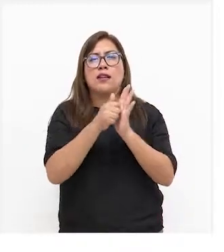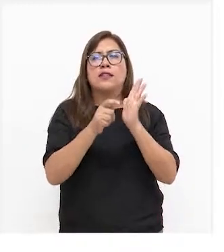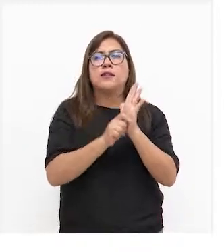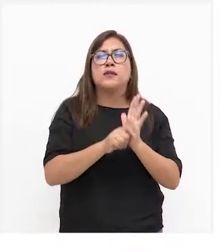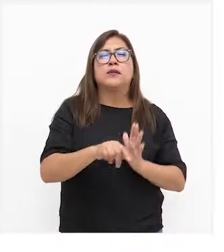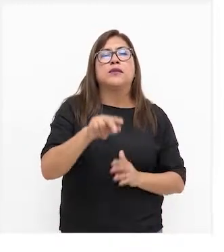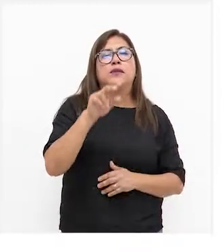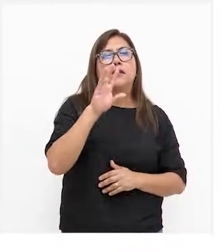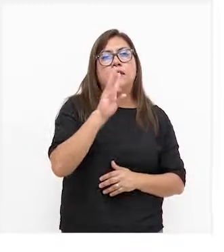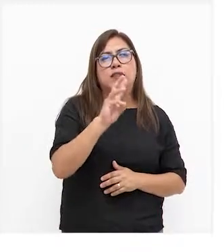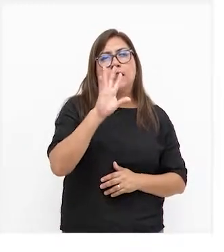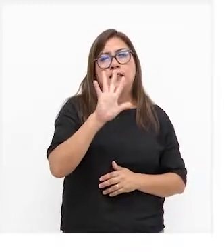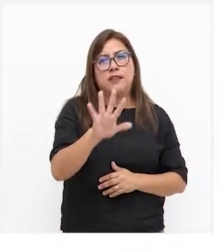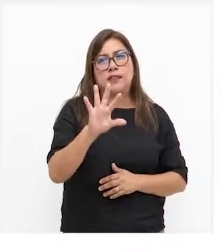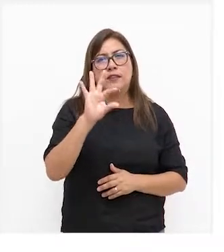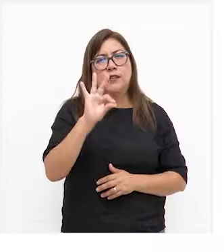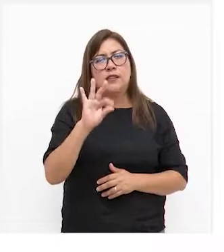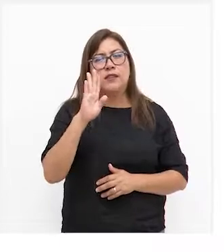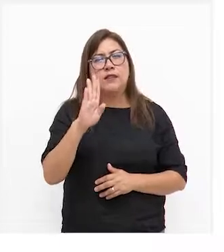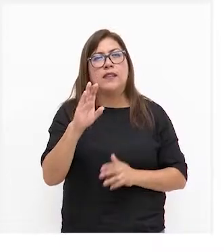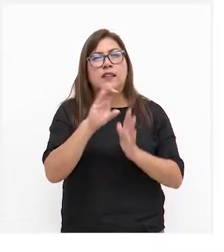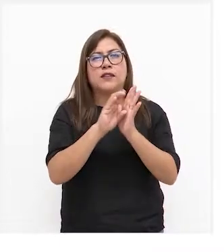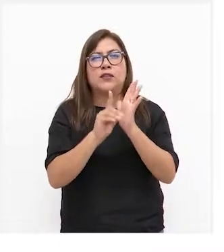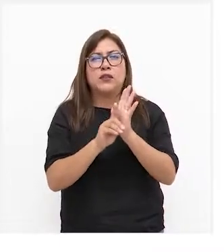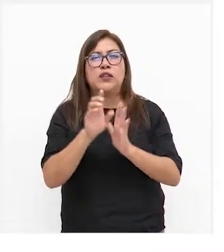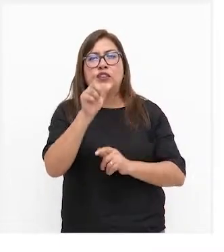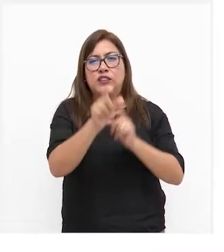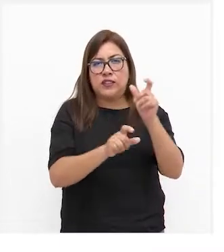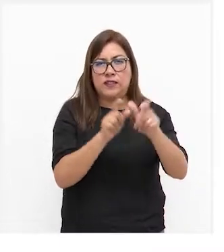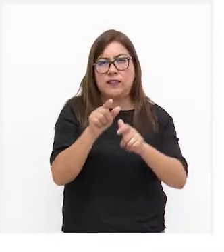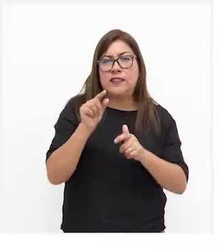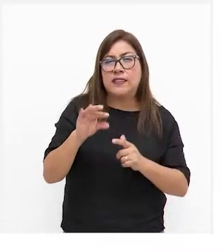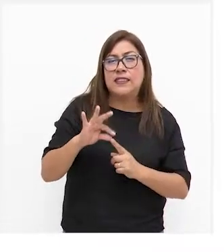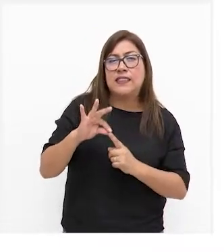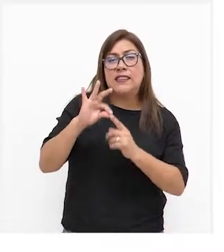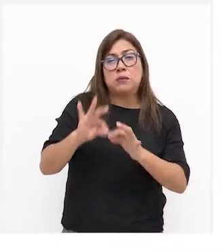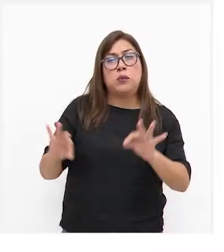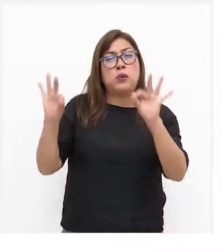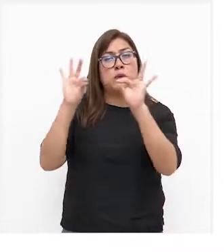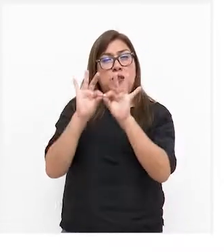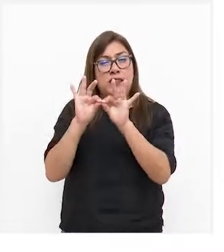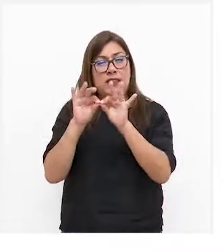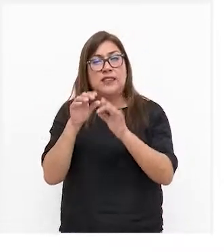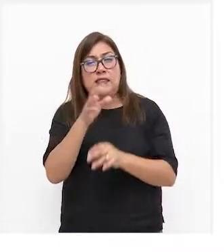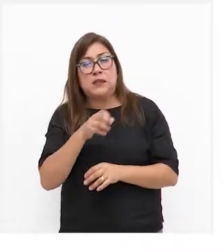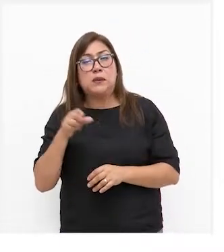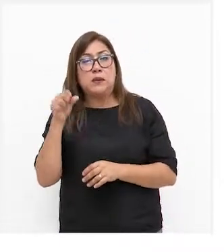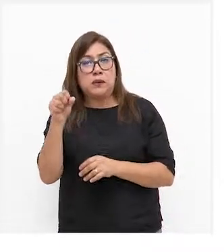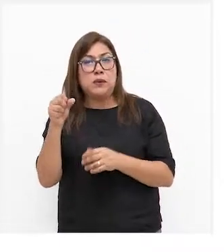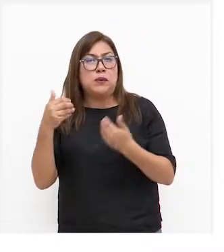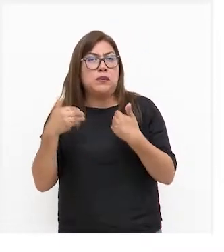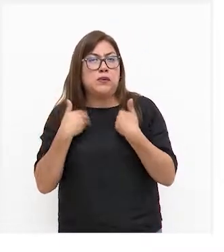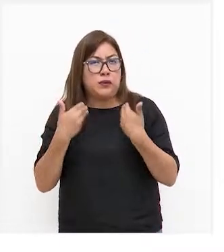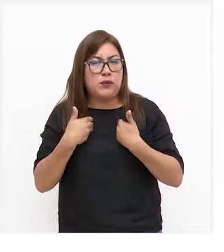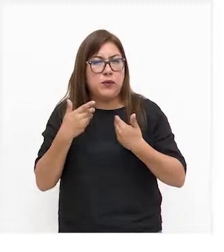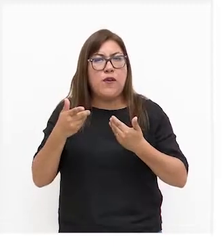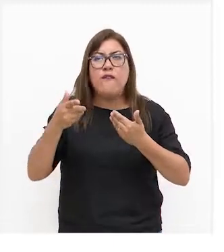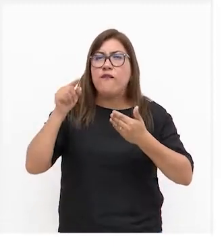artículo 659b del Código Civil, los apoyos excepcionales tienen facultades de